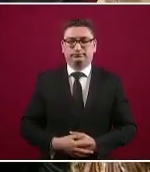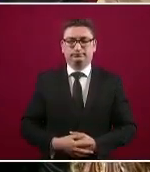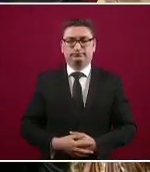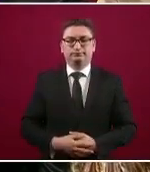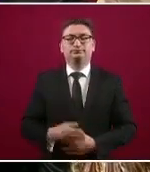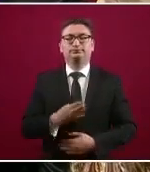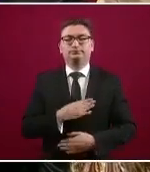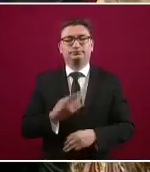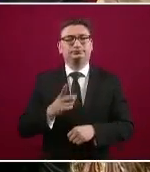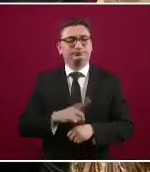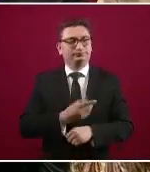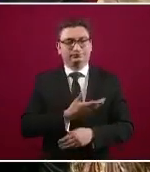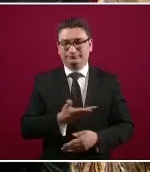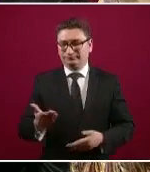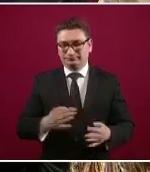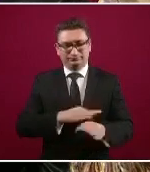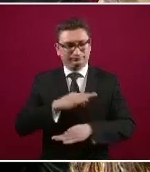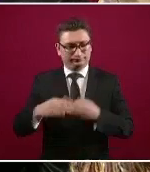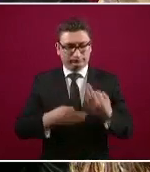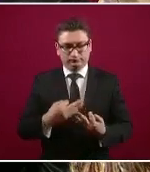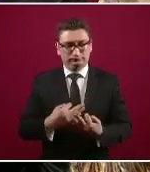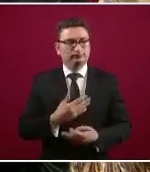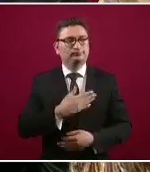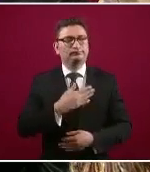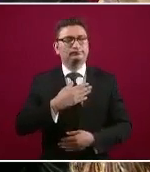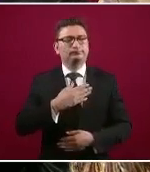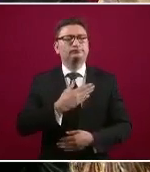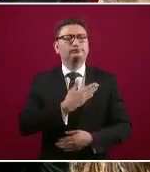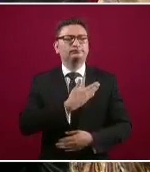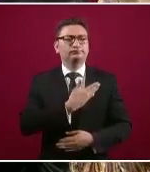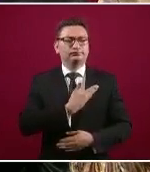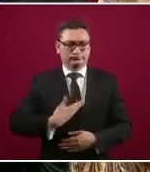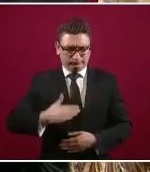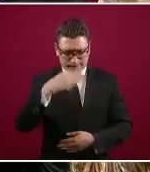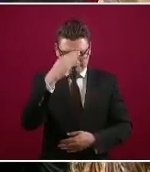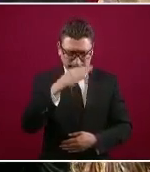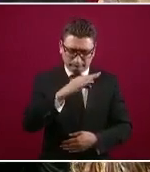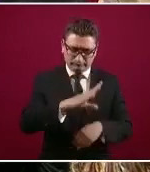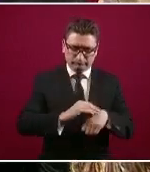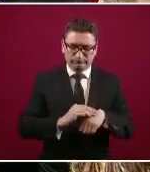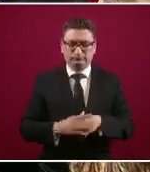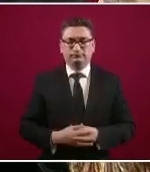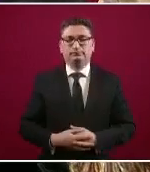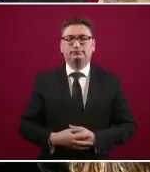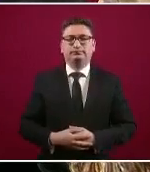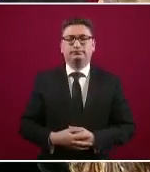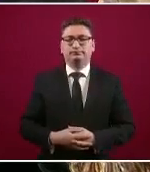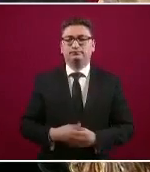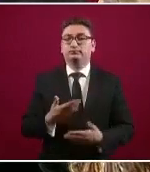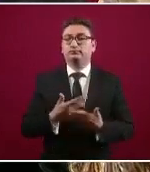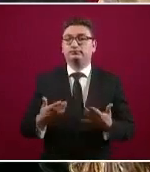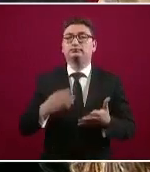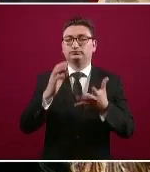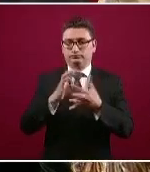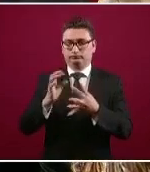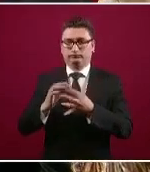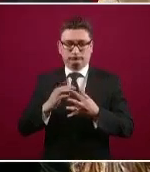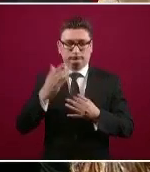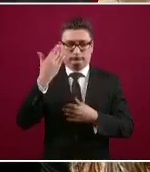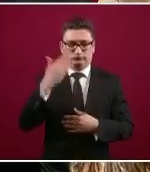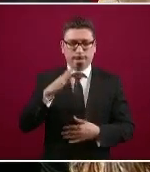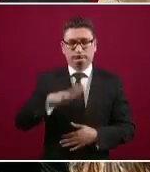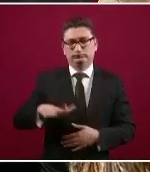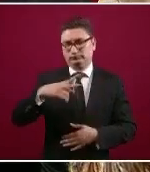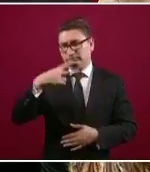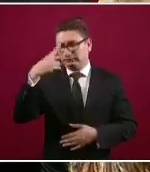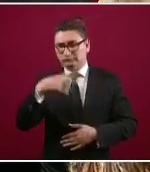Buenos días a todos. Con su permiso, señor presidente, les vamos a platicar de la situación hidrometeorológica en